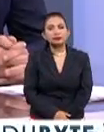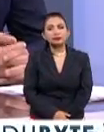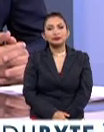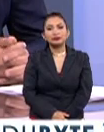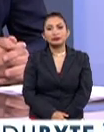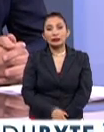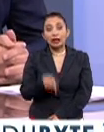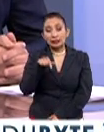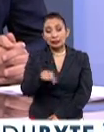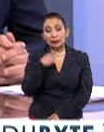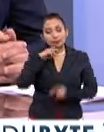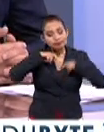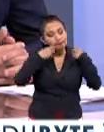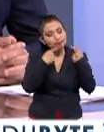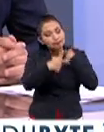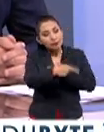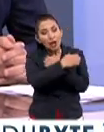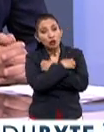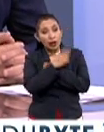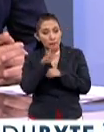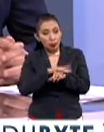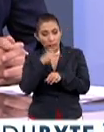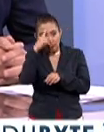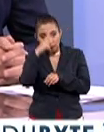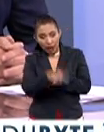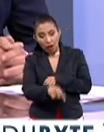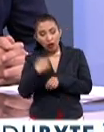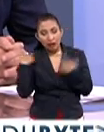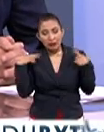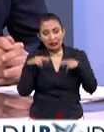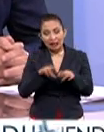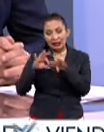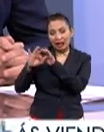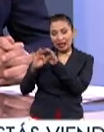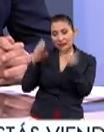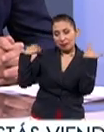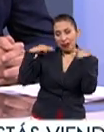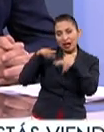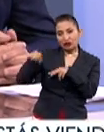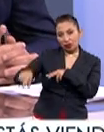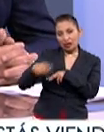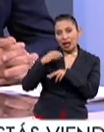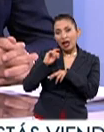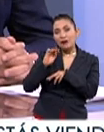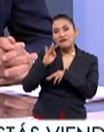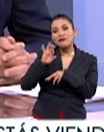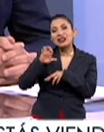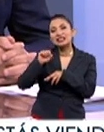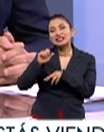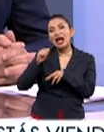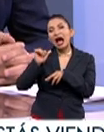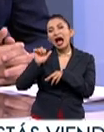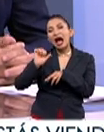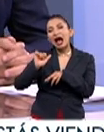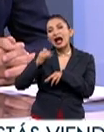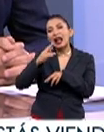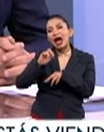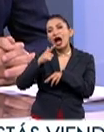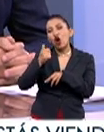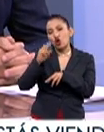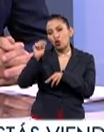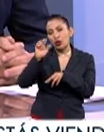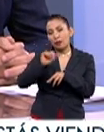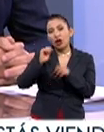Y en el marco del conversatorio Educación por México, representantes de la Alianza de Maestros de la FES Aragón, de la UNAM, de